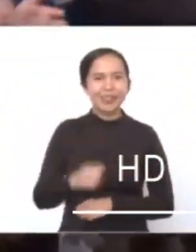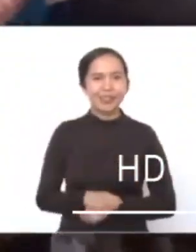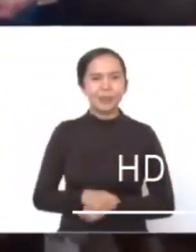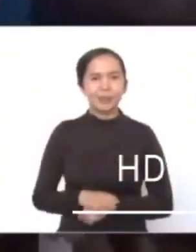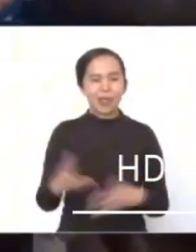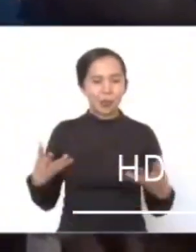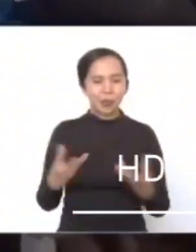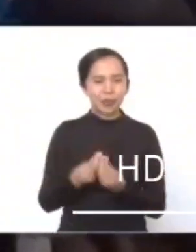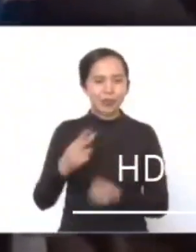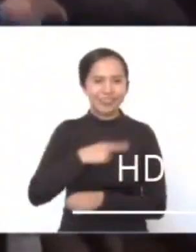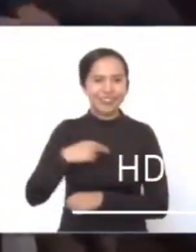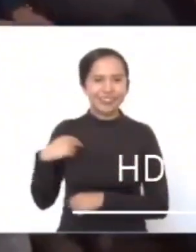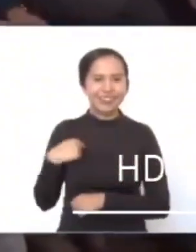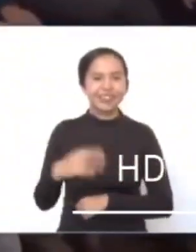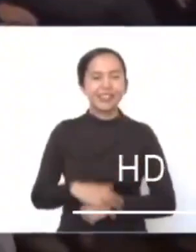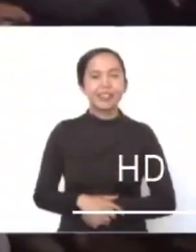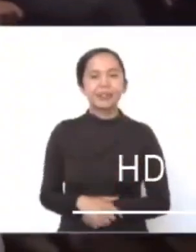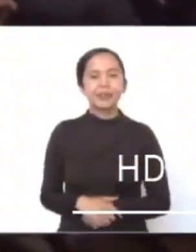y nosotras.